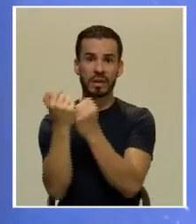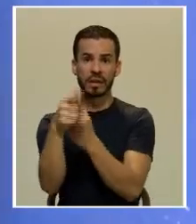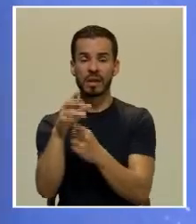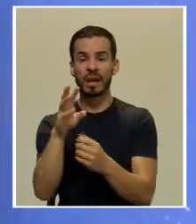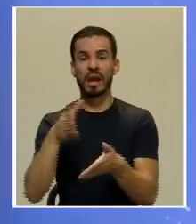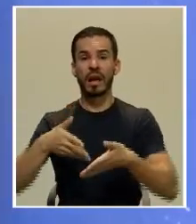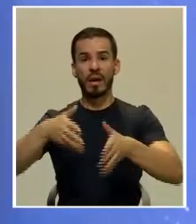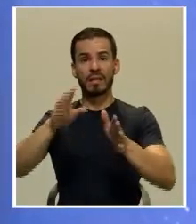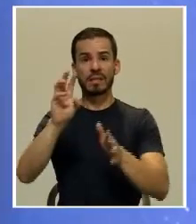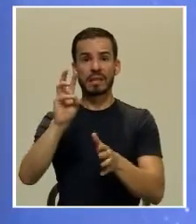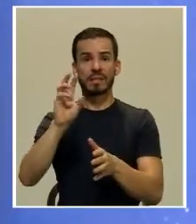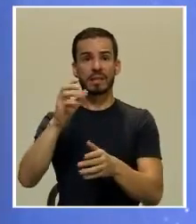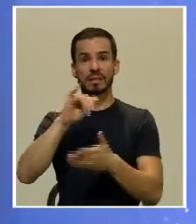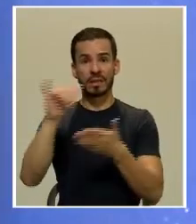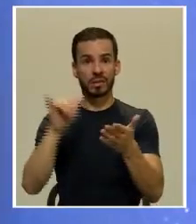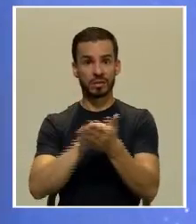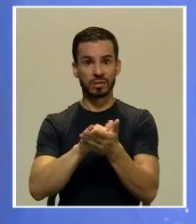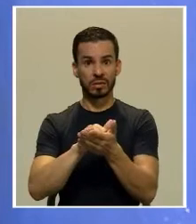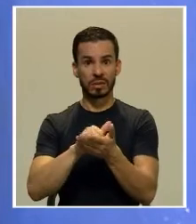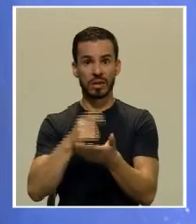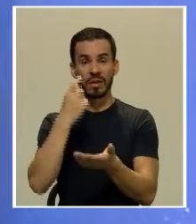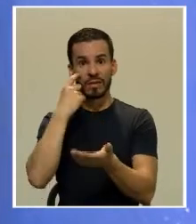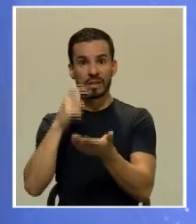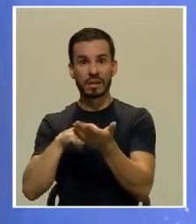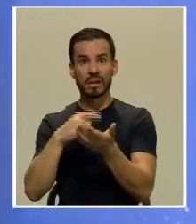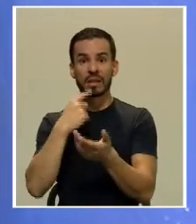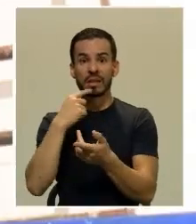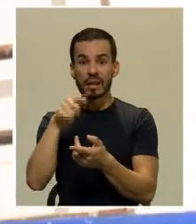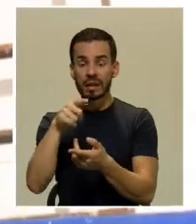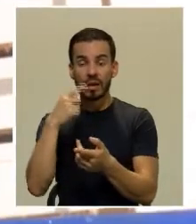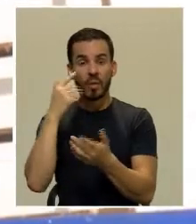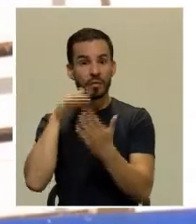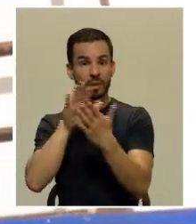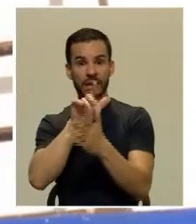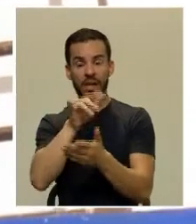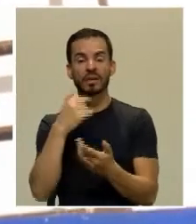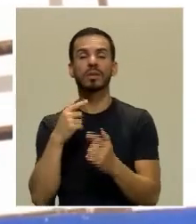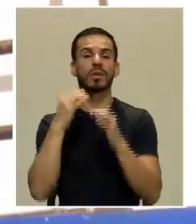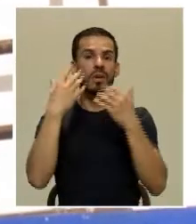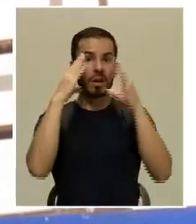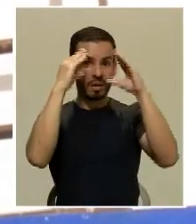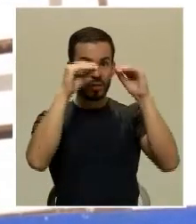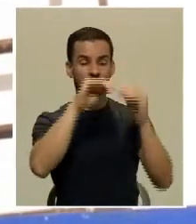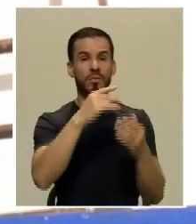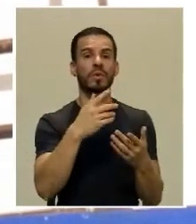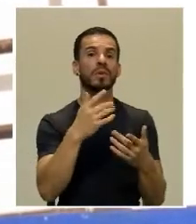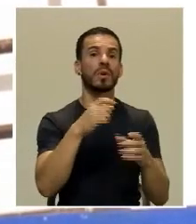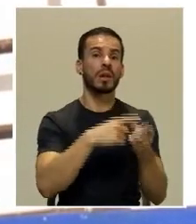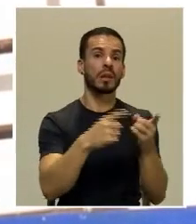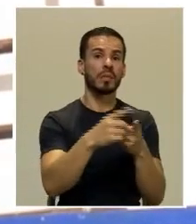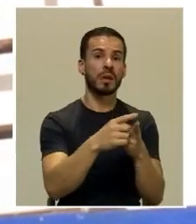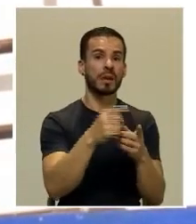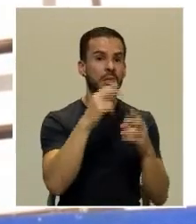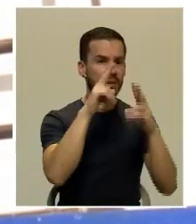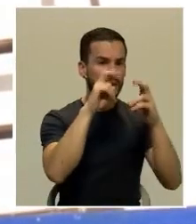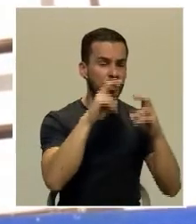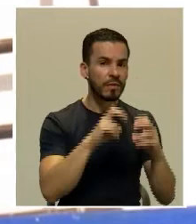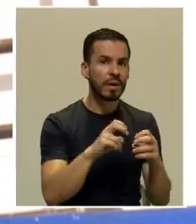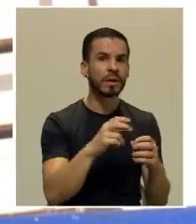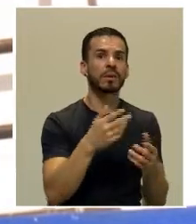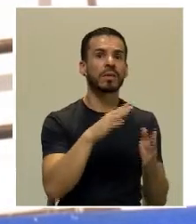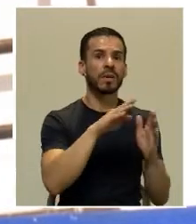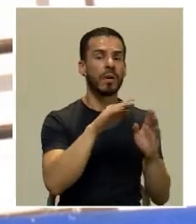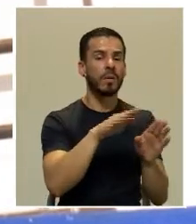en Avenida 6 en San José. La Fiscalía comunicó que ante dicho panorama se informó al Departamento de Patología Forense, el cual